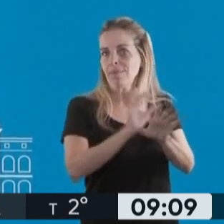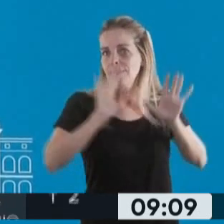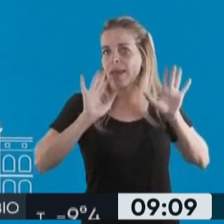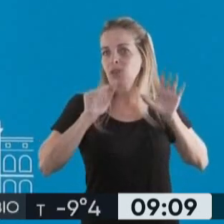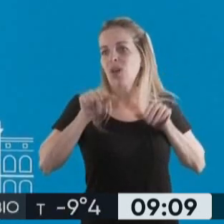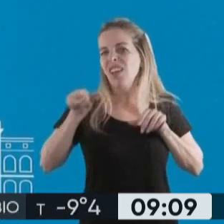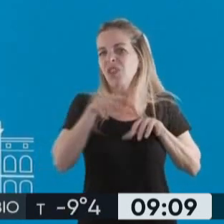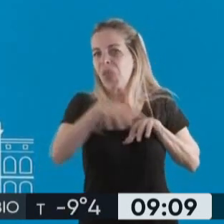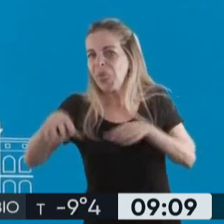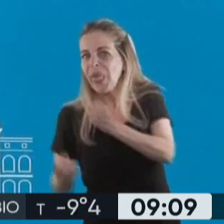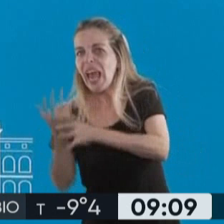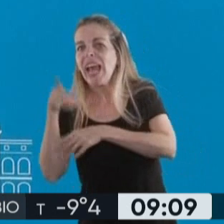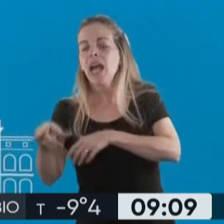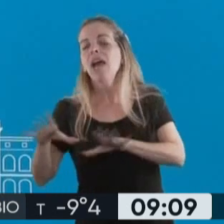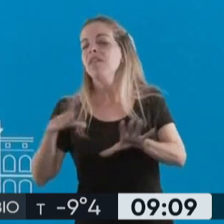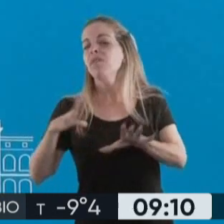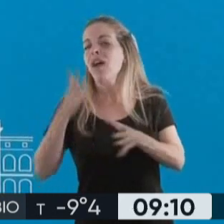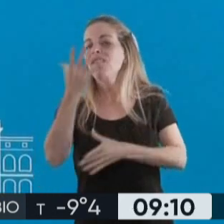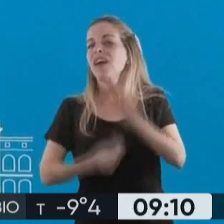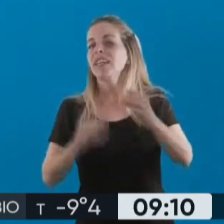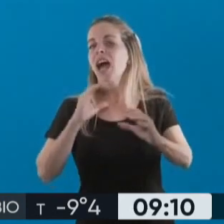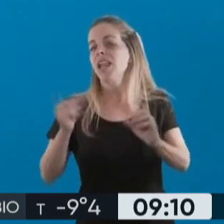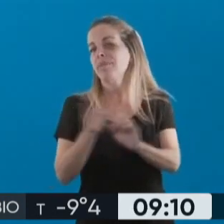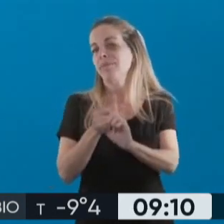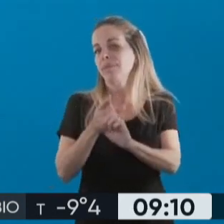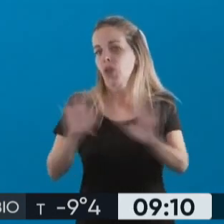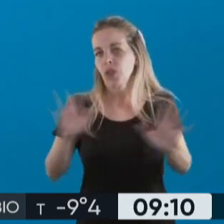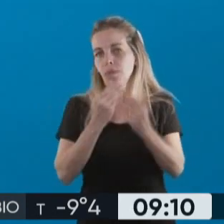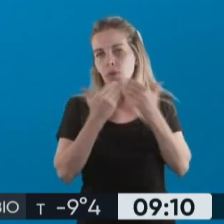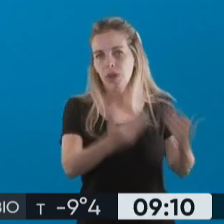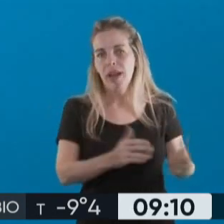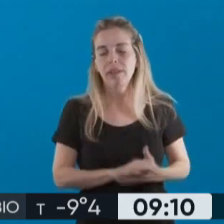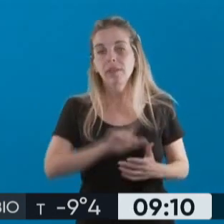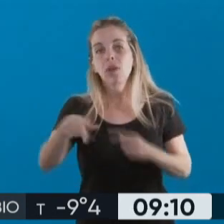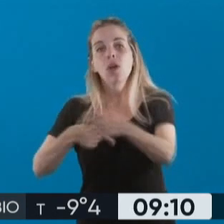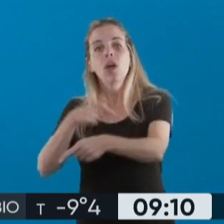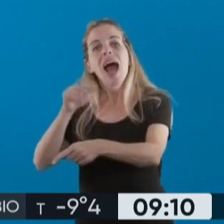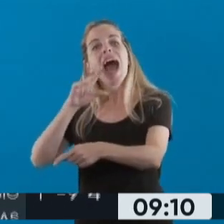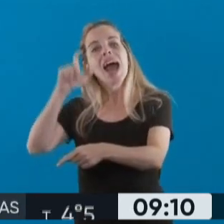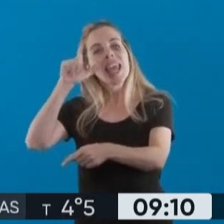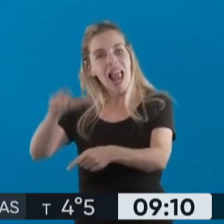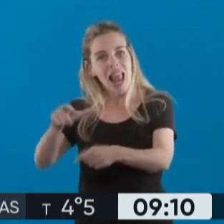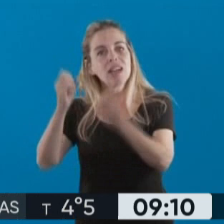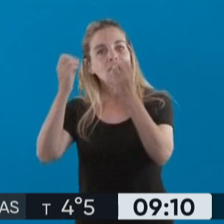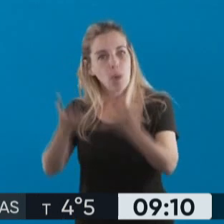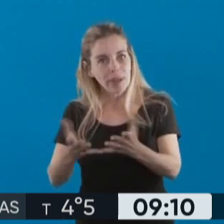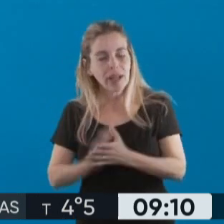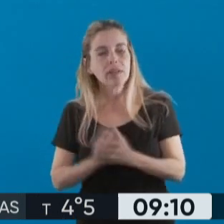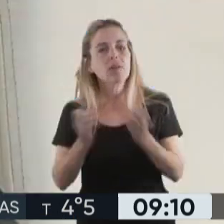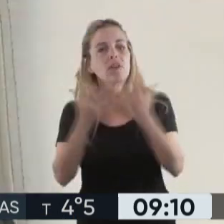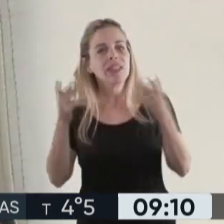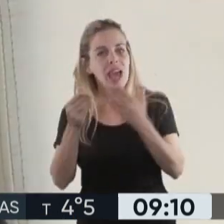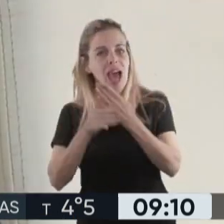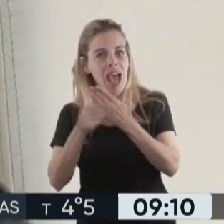anécdota, que tiene que ver con una descoordinación interna. Muchas gracias. Ariel Rodríguez. ¿Cómo le va? Gabriela, muy buenos